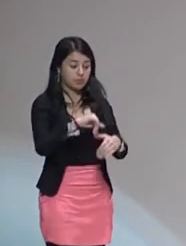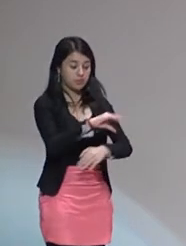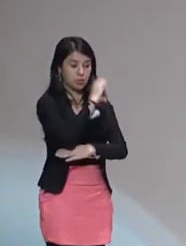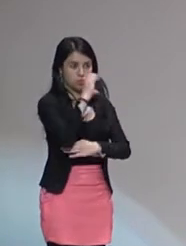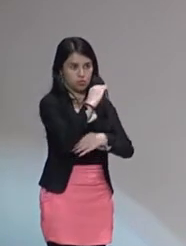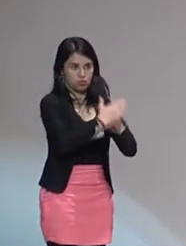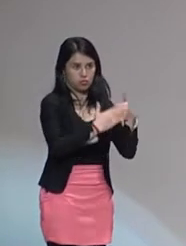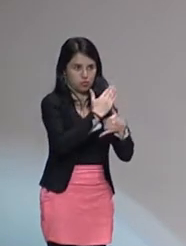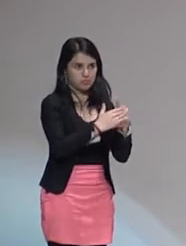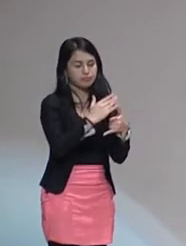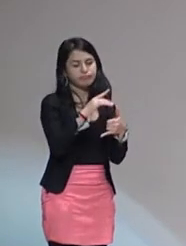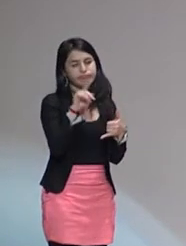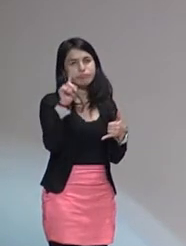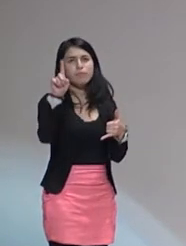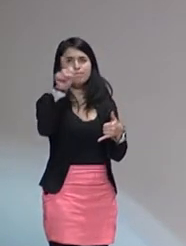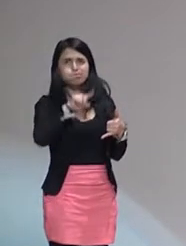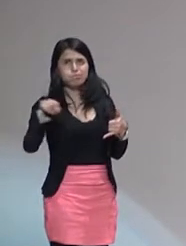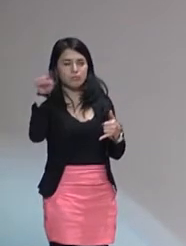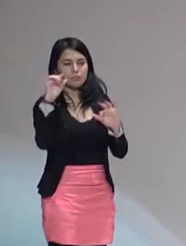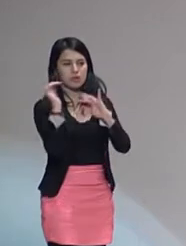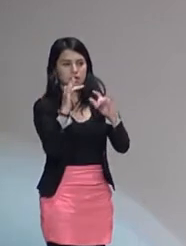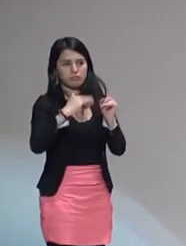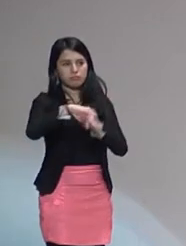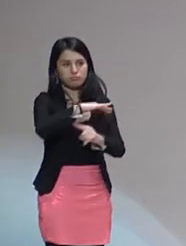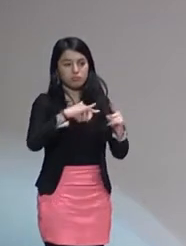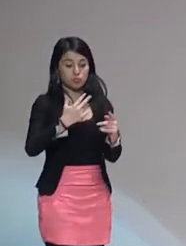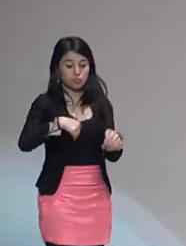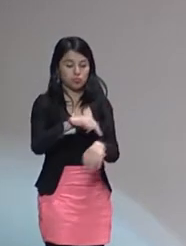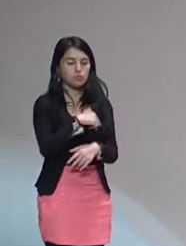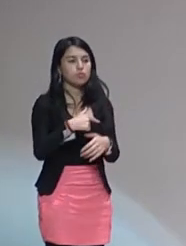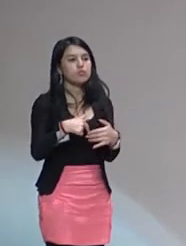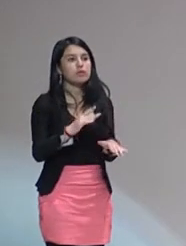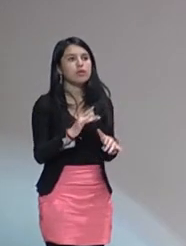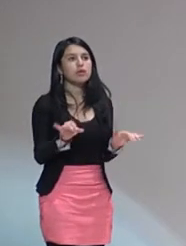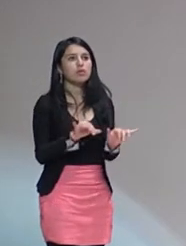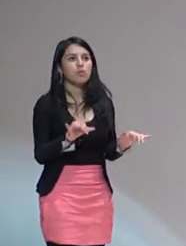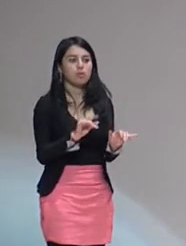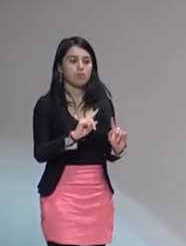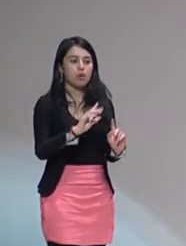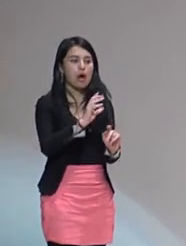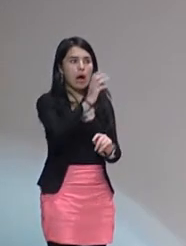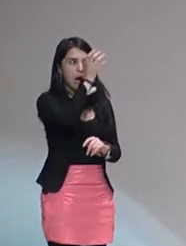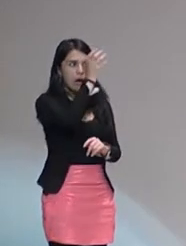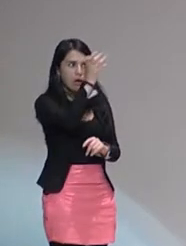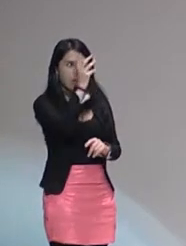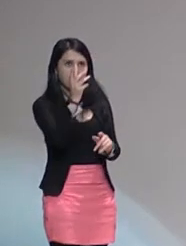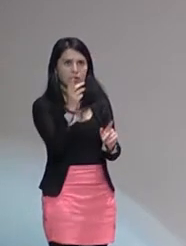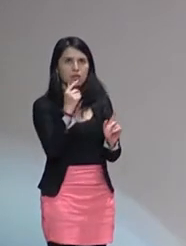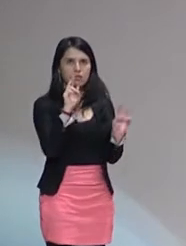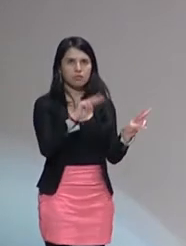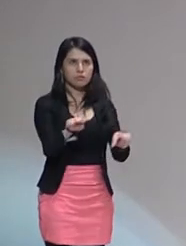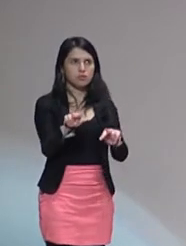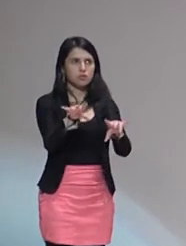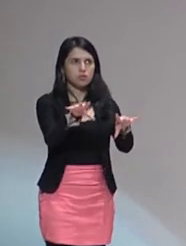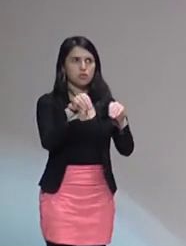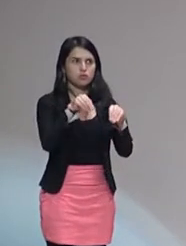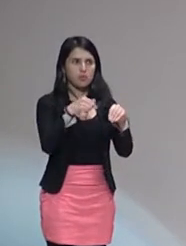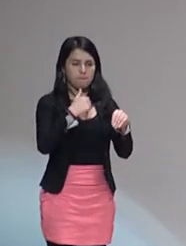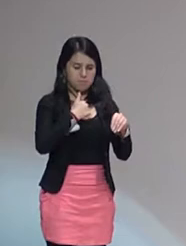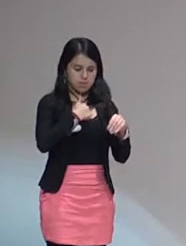cualquier contexto de guerra, nosotros hemos osificado concepciones de nosotros mismos y de los